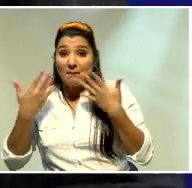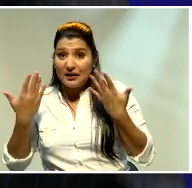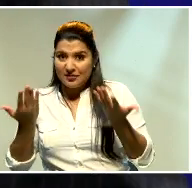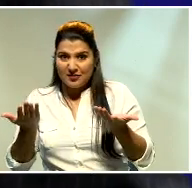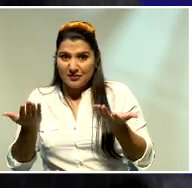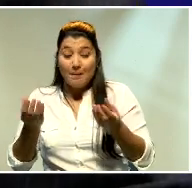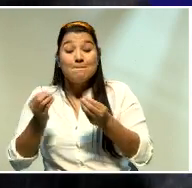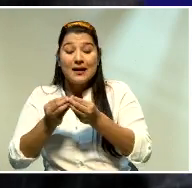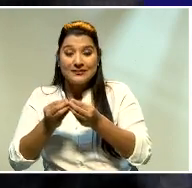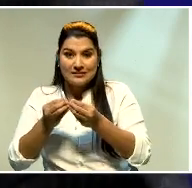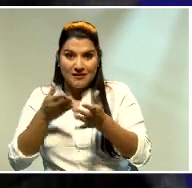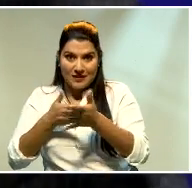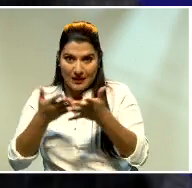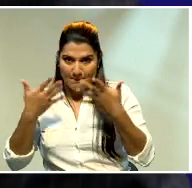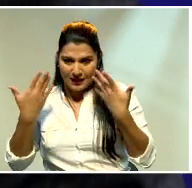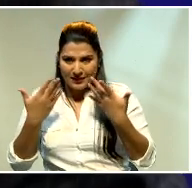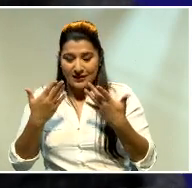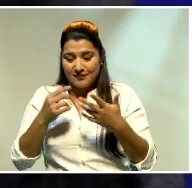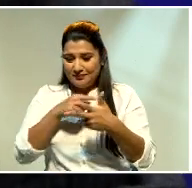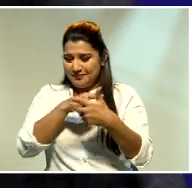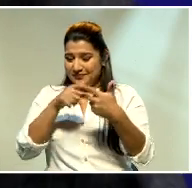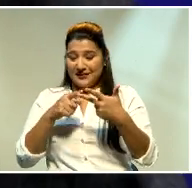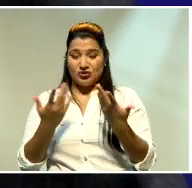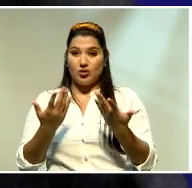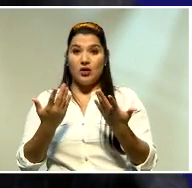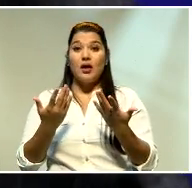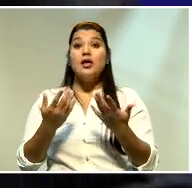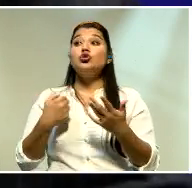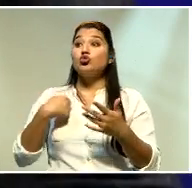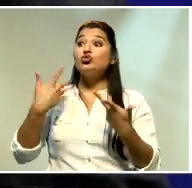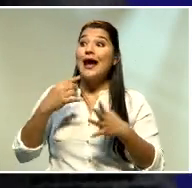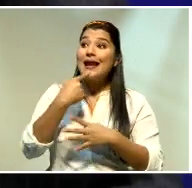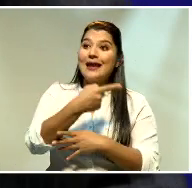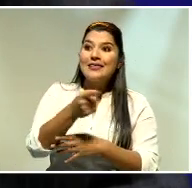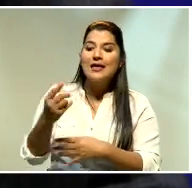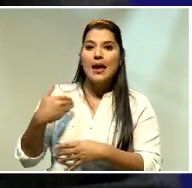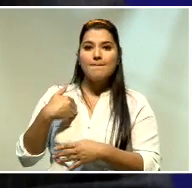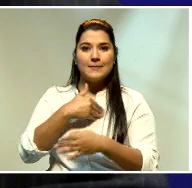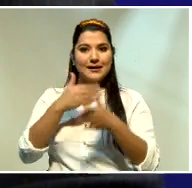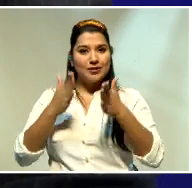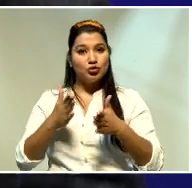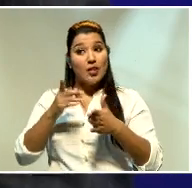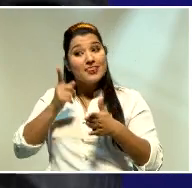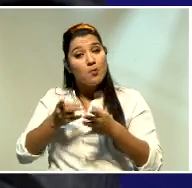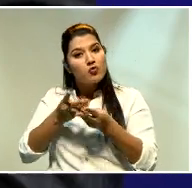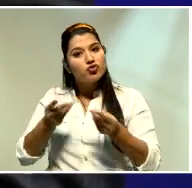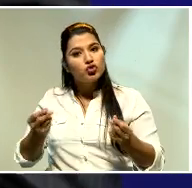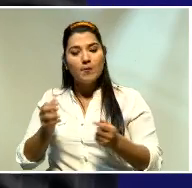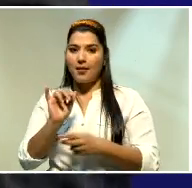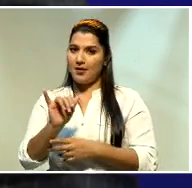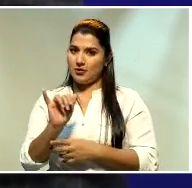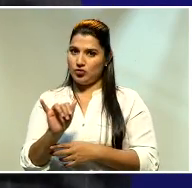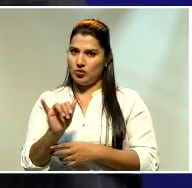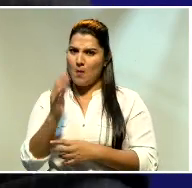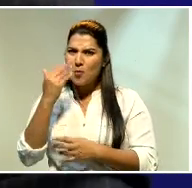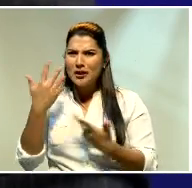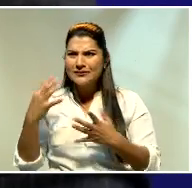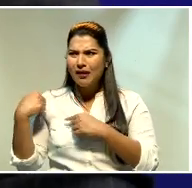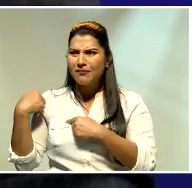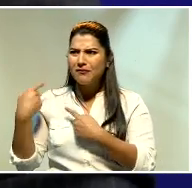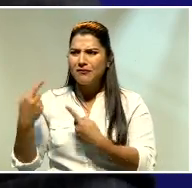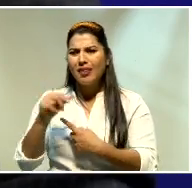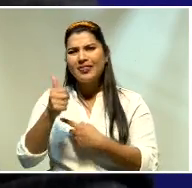que resolverlo, y yo así se lo he dicho a los 3 ministros de las carteras. Eso hay que resolverlo porque tenemos ya más de 10